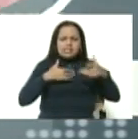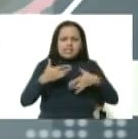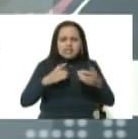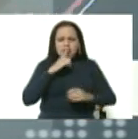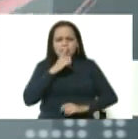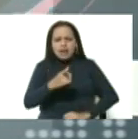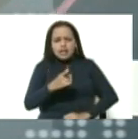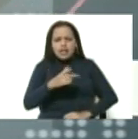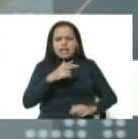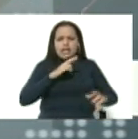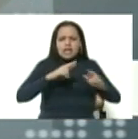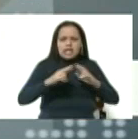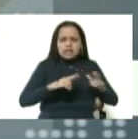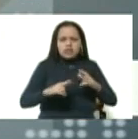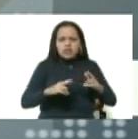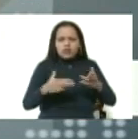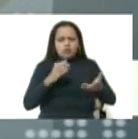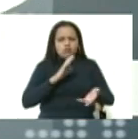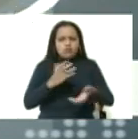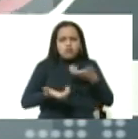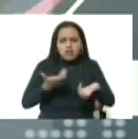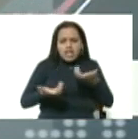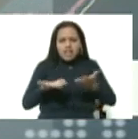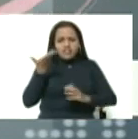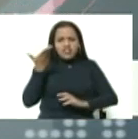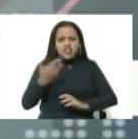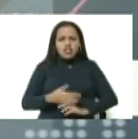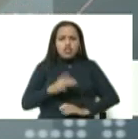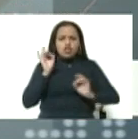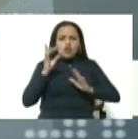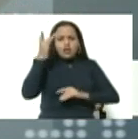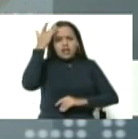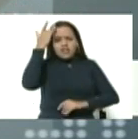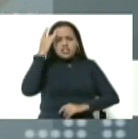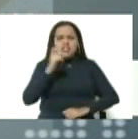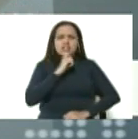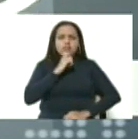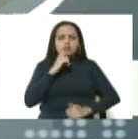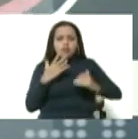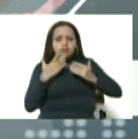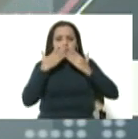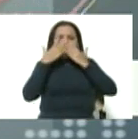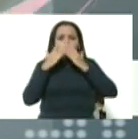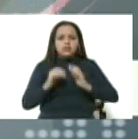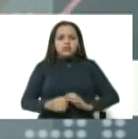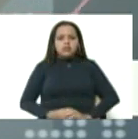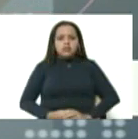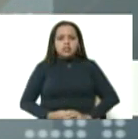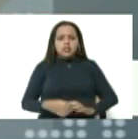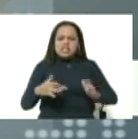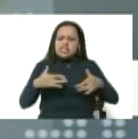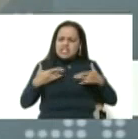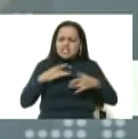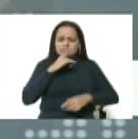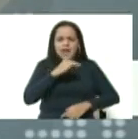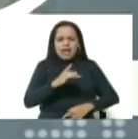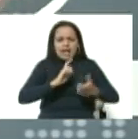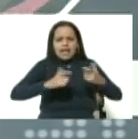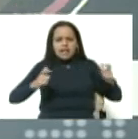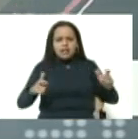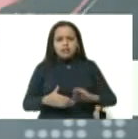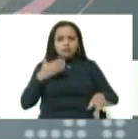caracterizaron esos síntomas por fiebre, dolor de cabeza, dificultad para respirar, malestar general. Acudió